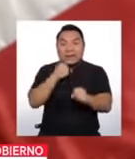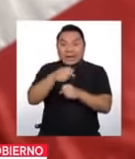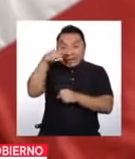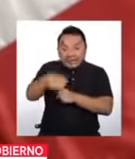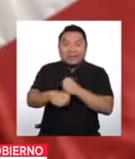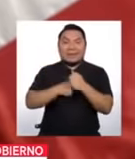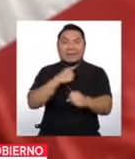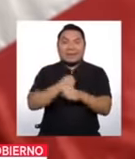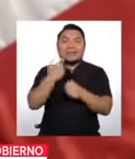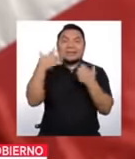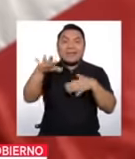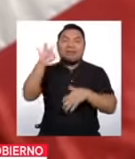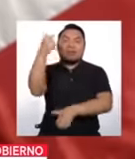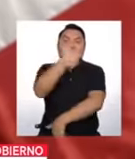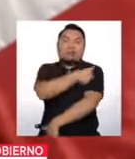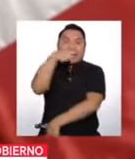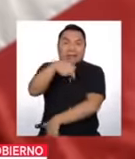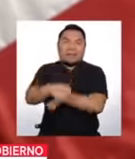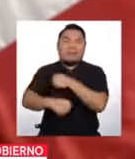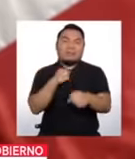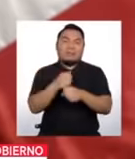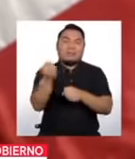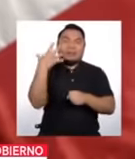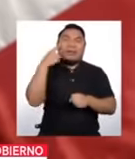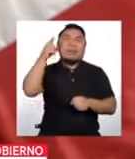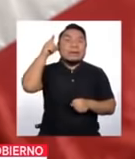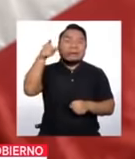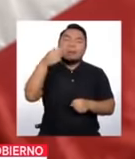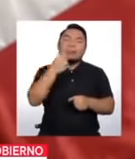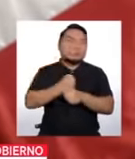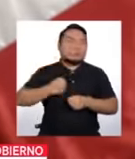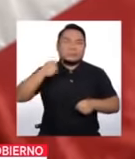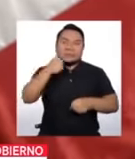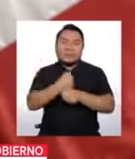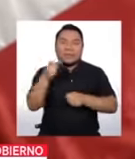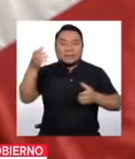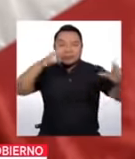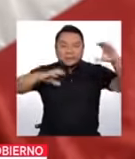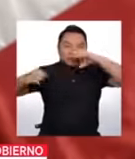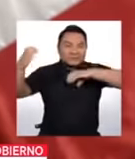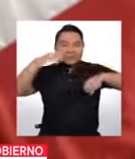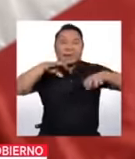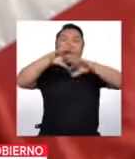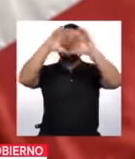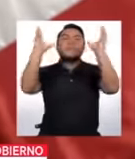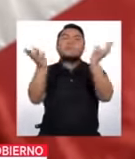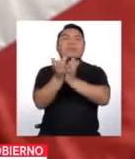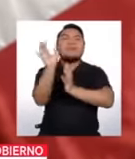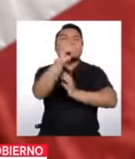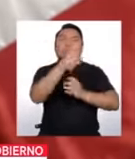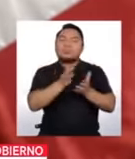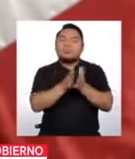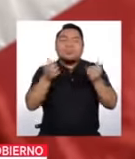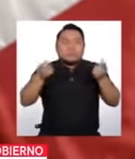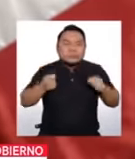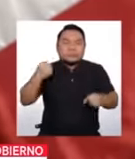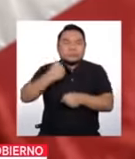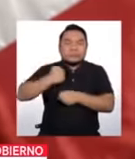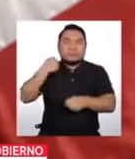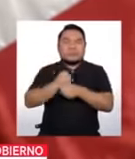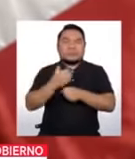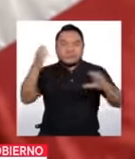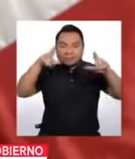podrían contarse con la vacuna. Están trabajando la ciencia a nivel mundial con mucho esfuerzo para encontrar